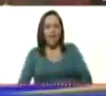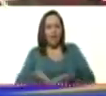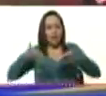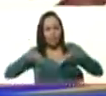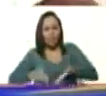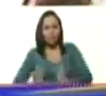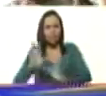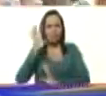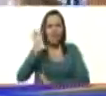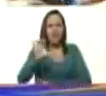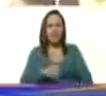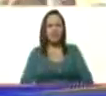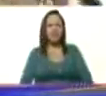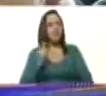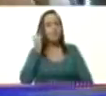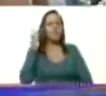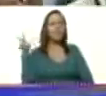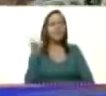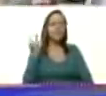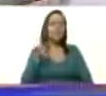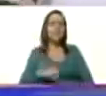patria, muchacha venezolana.